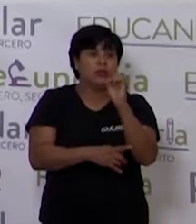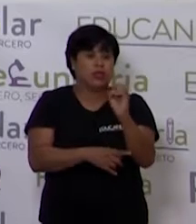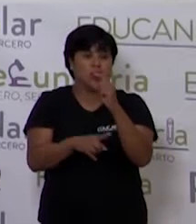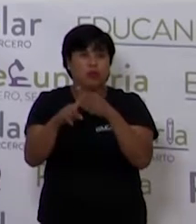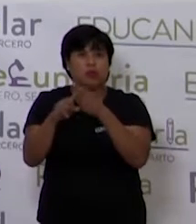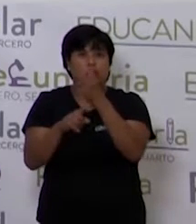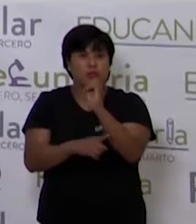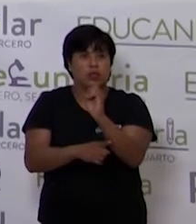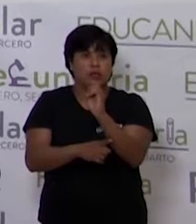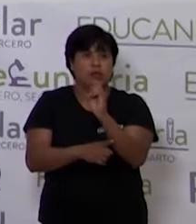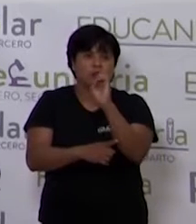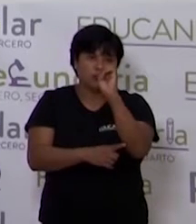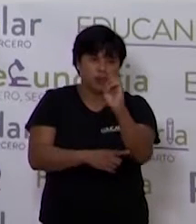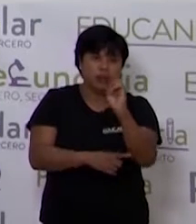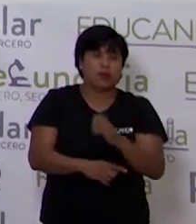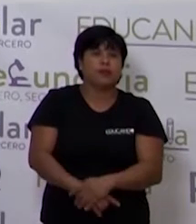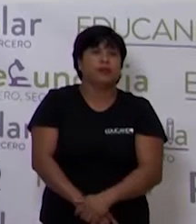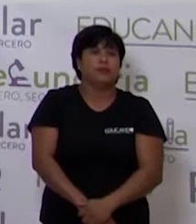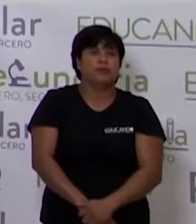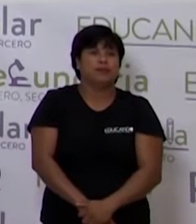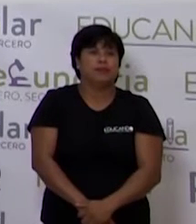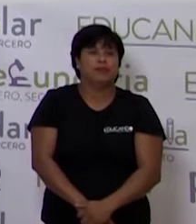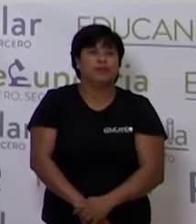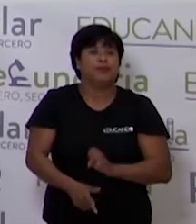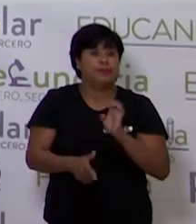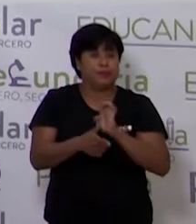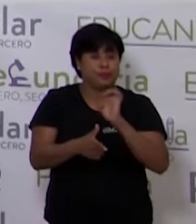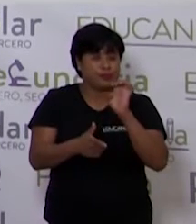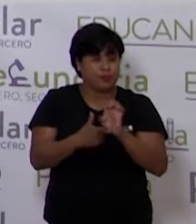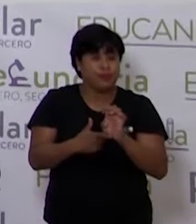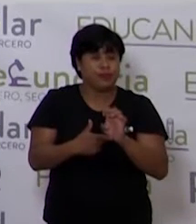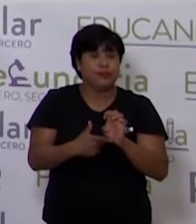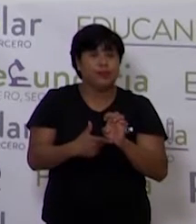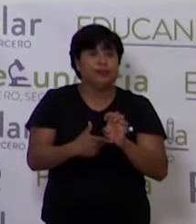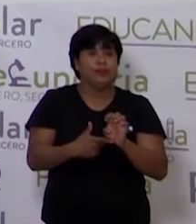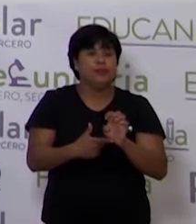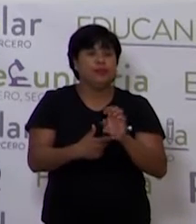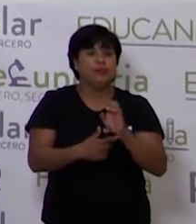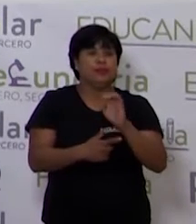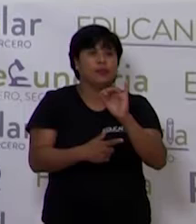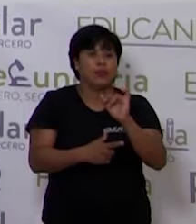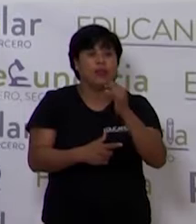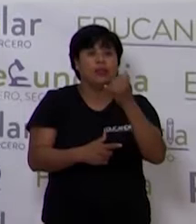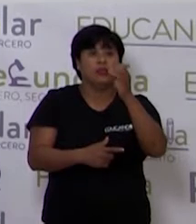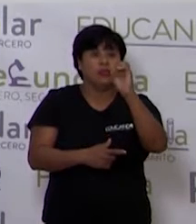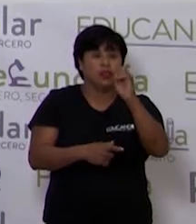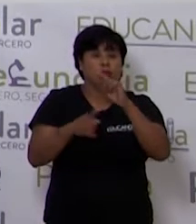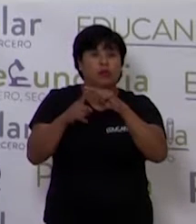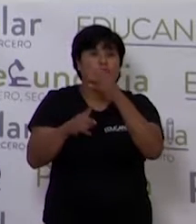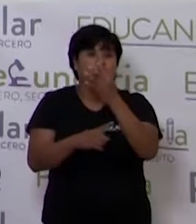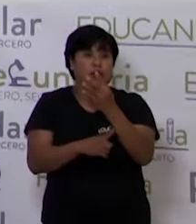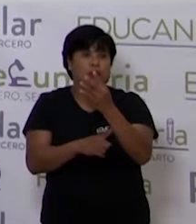0? 0. Entonces, ¿y 0 por 4?